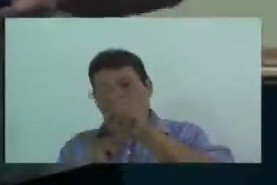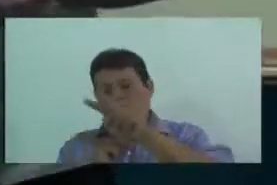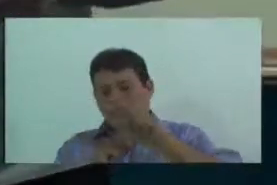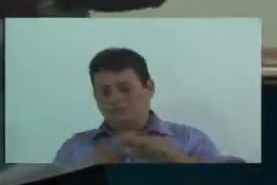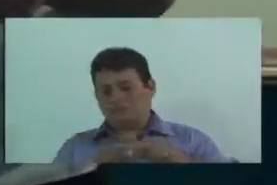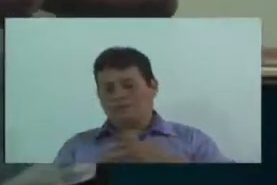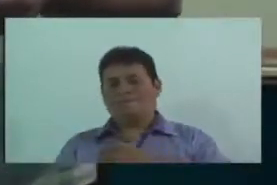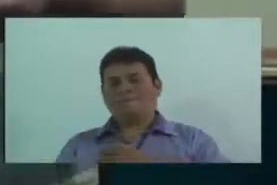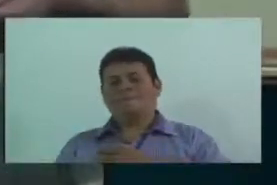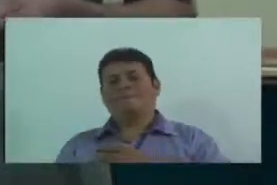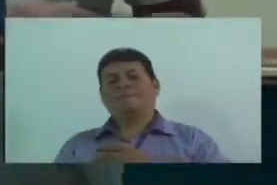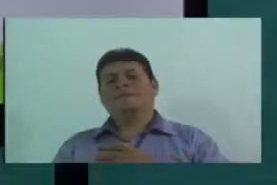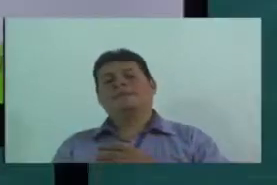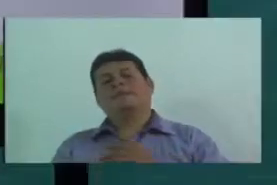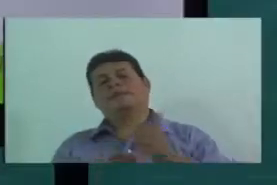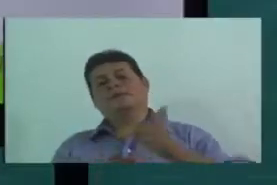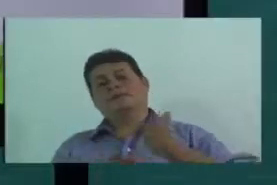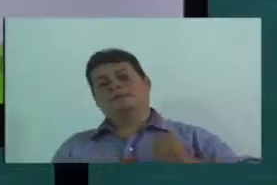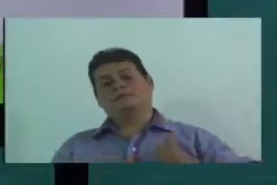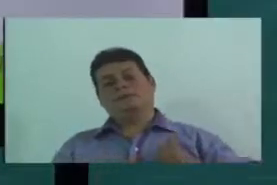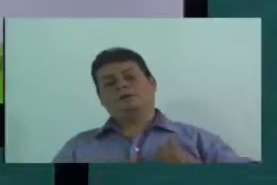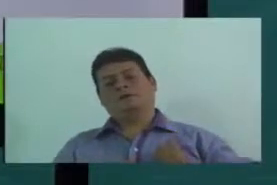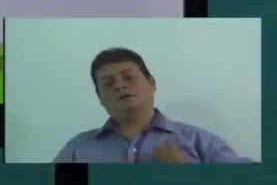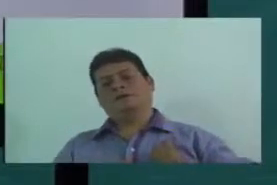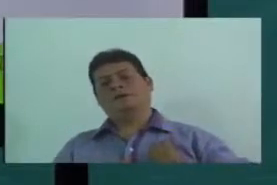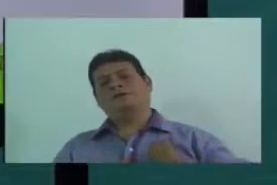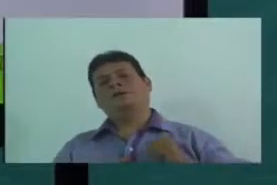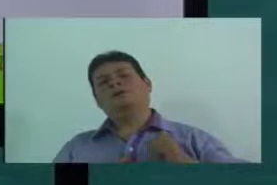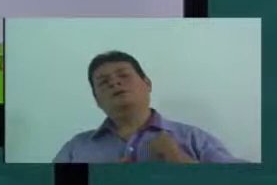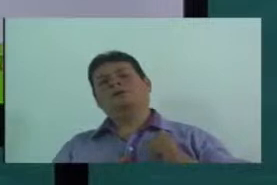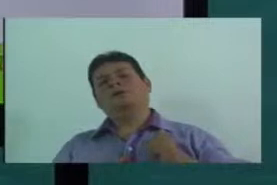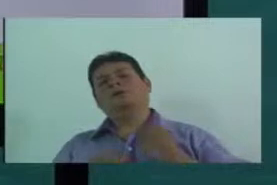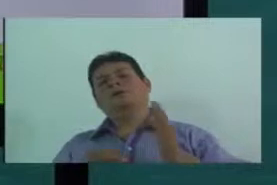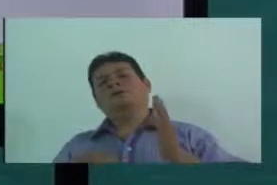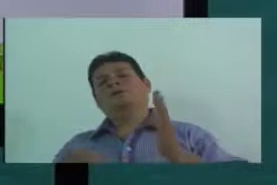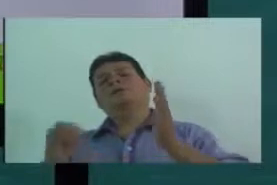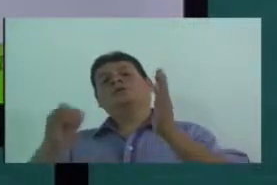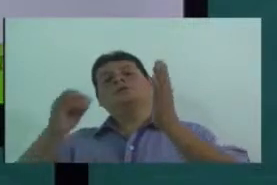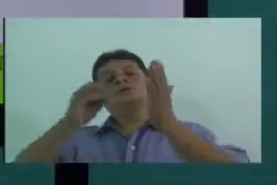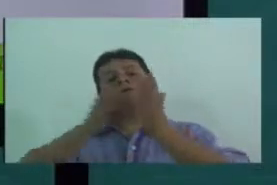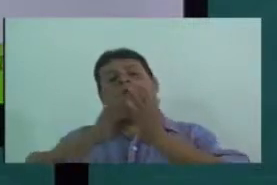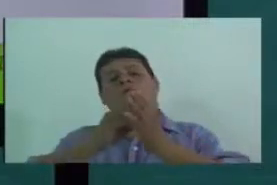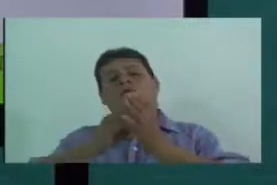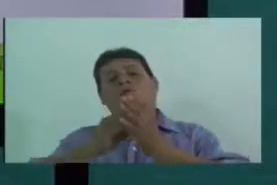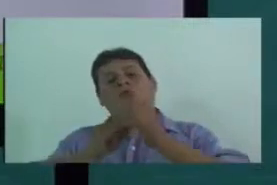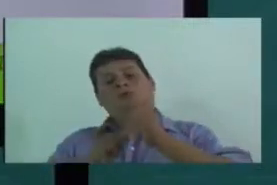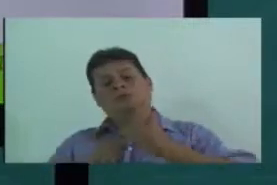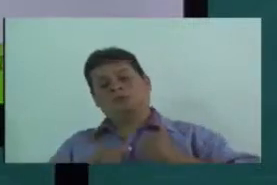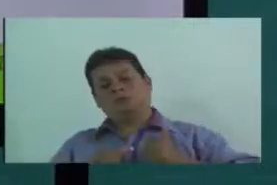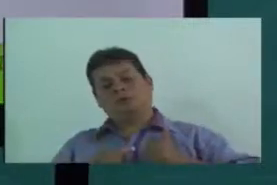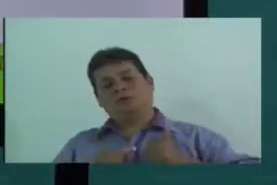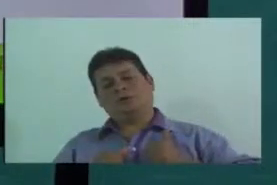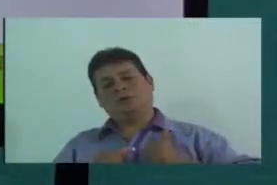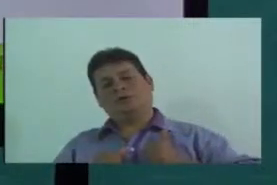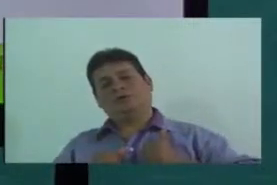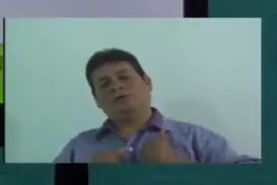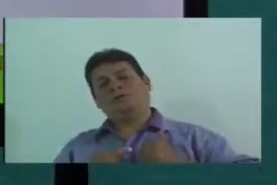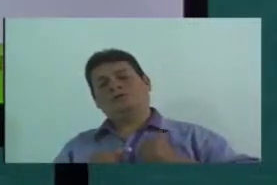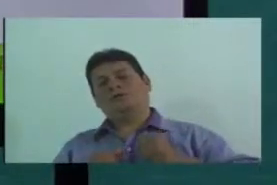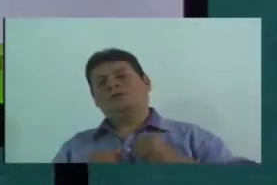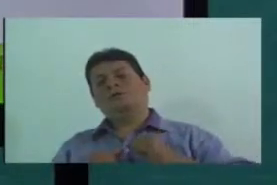moñera, Lolita. Lolita jae. Mita cuña, catupurú o huerecova, pacoin